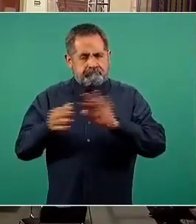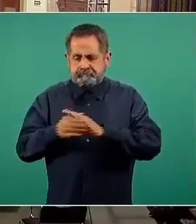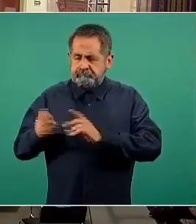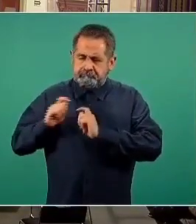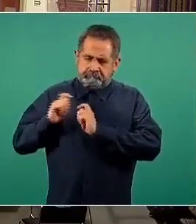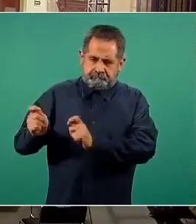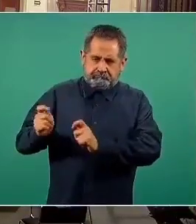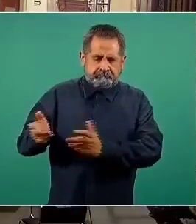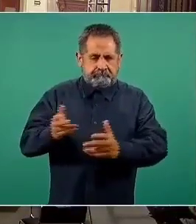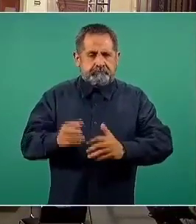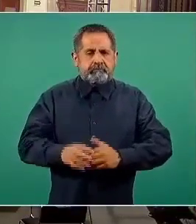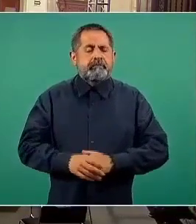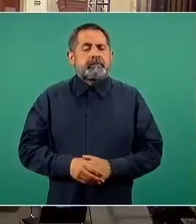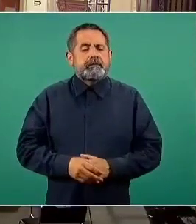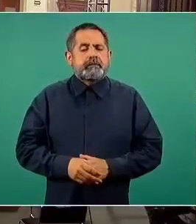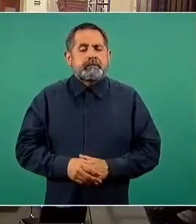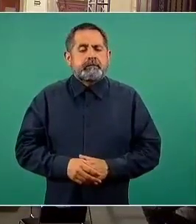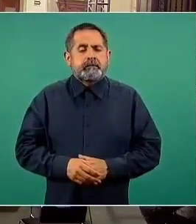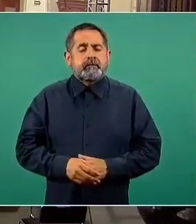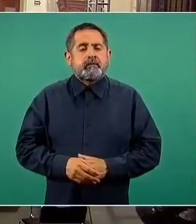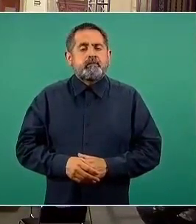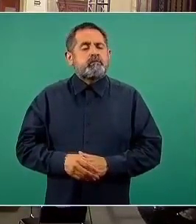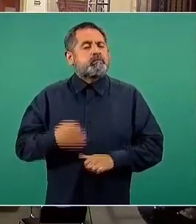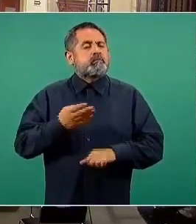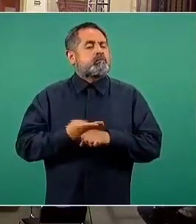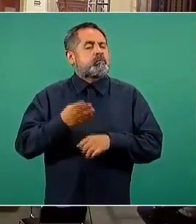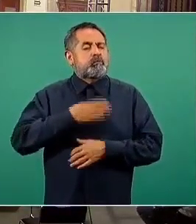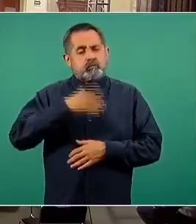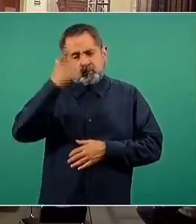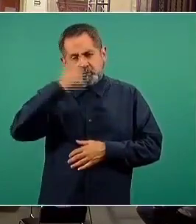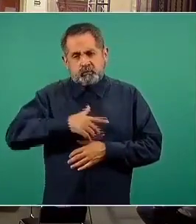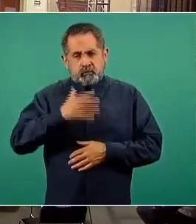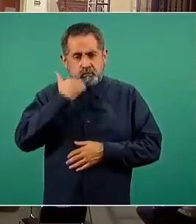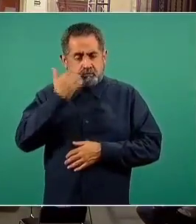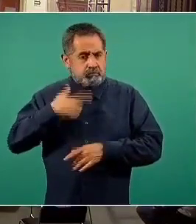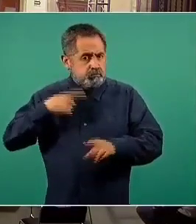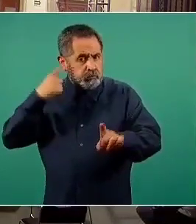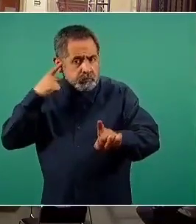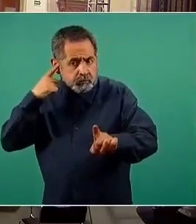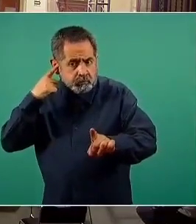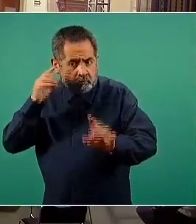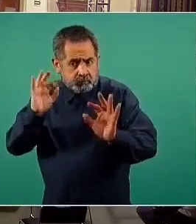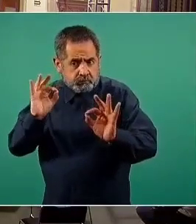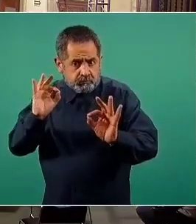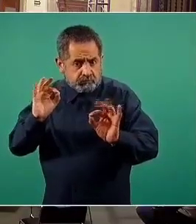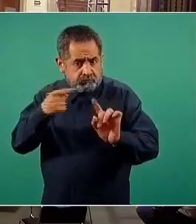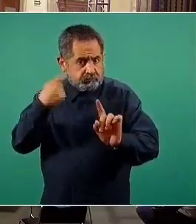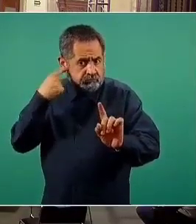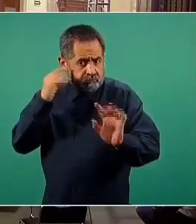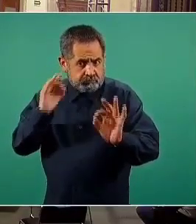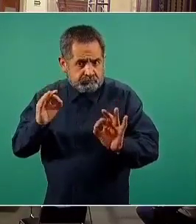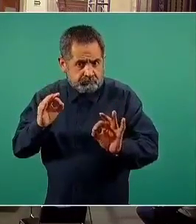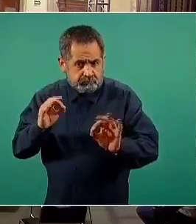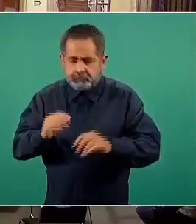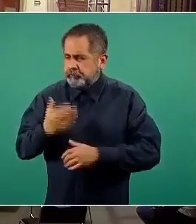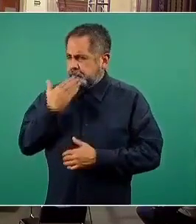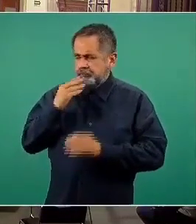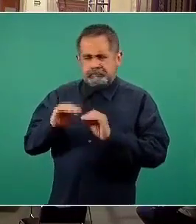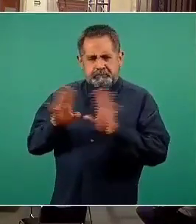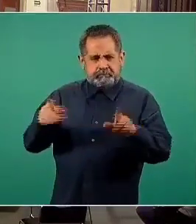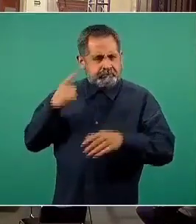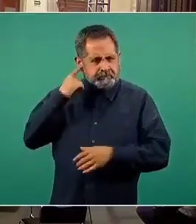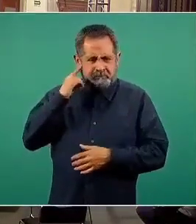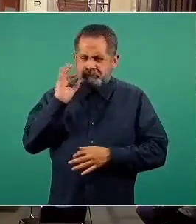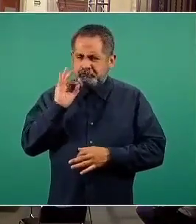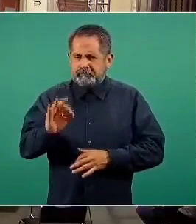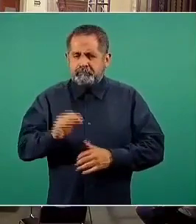segmento. Muy buenas noches. Quisiera yo asegurar que me escuchan correctamente. Se escucha muy bien, Juan.